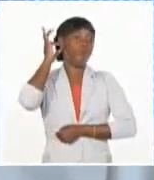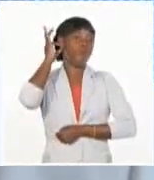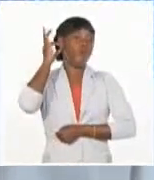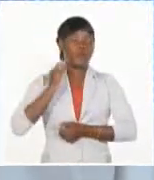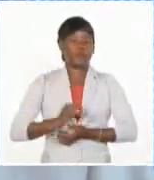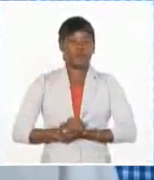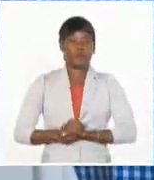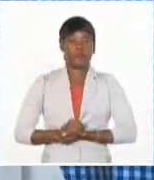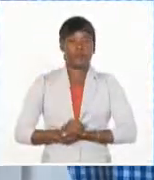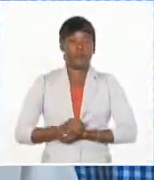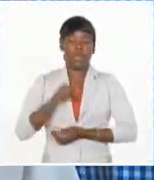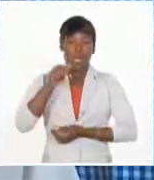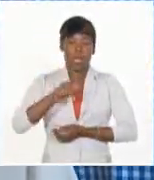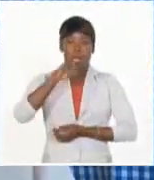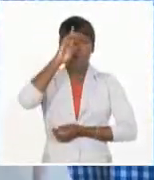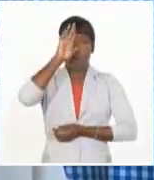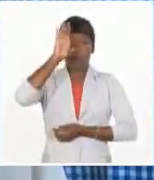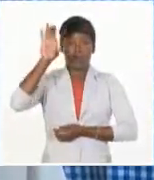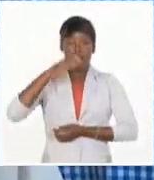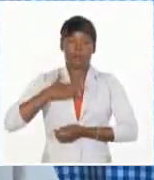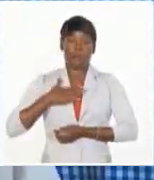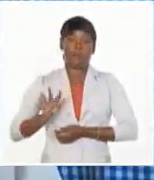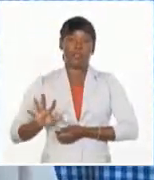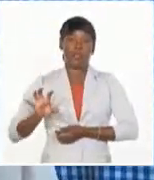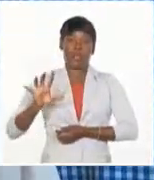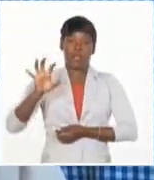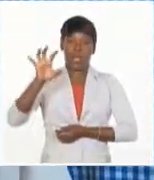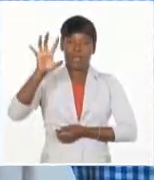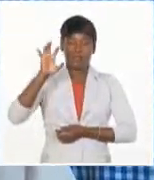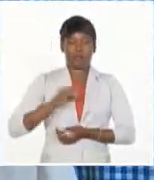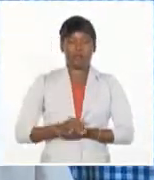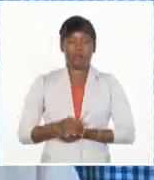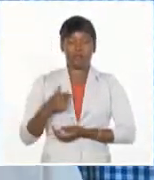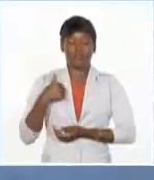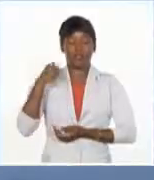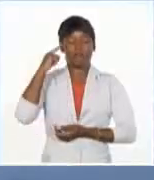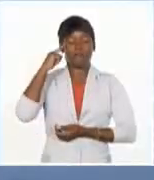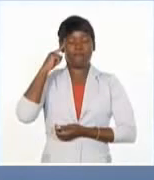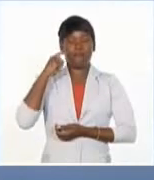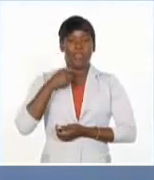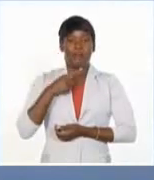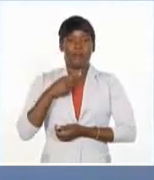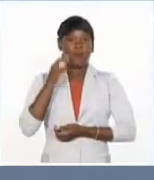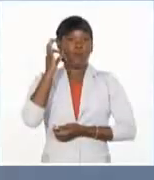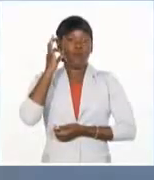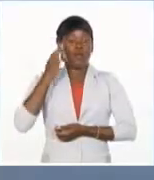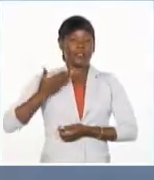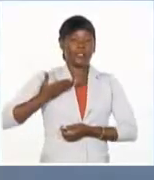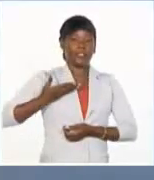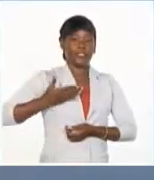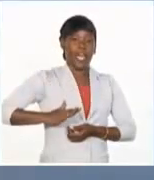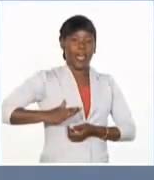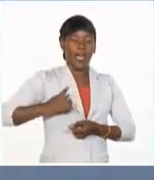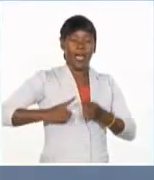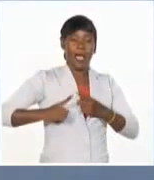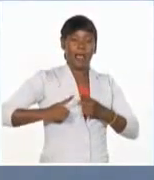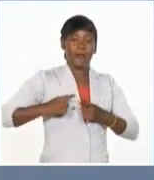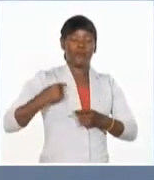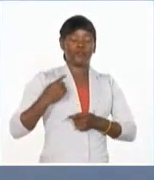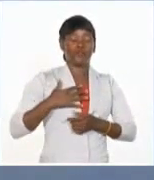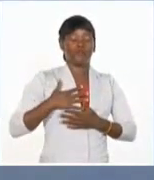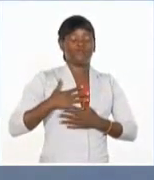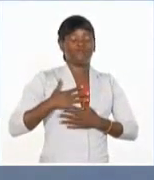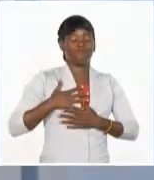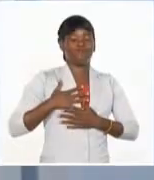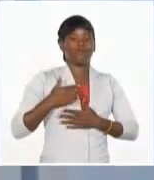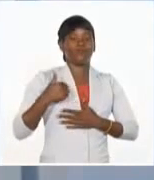contra el cáncer, el oncológico, y nosotros como servicio lo que hacemos es tratar de restaurar esas zonas que por el cáncer han tenido que ser extirpadas. Y entonces